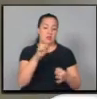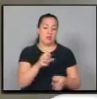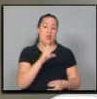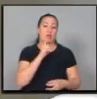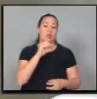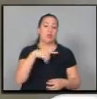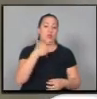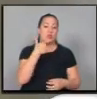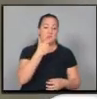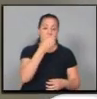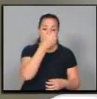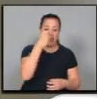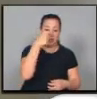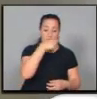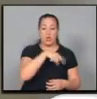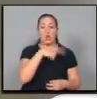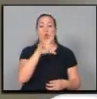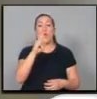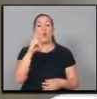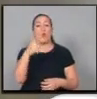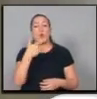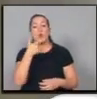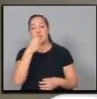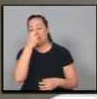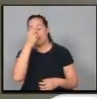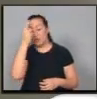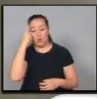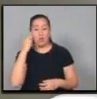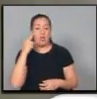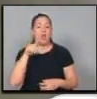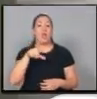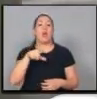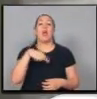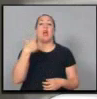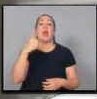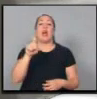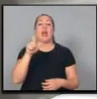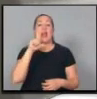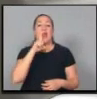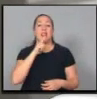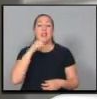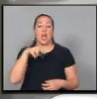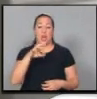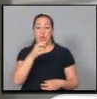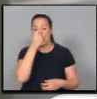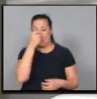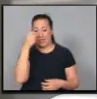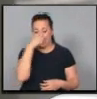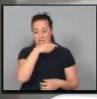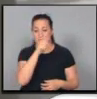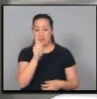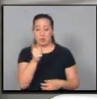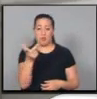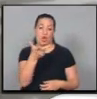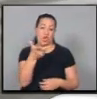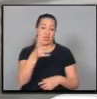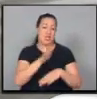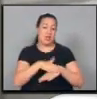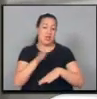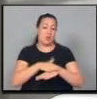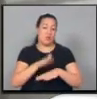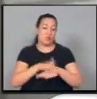27 años, Lucas Pechín de 29 y Nicolás Laitano de 27, que son los